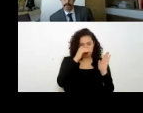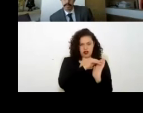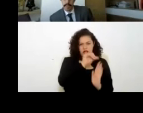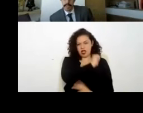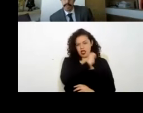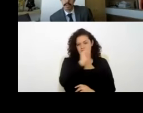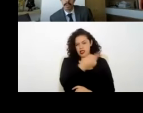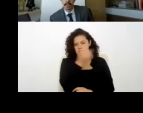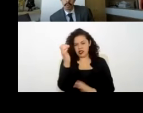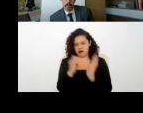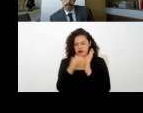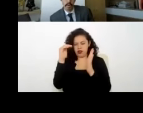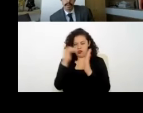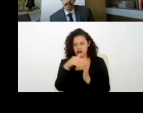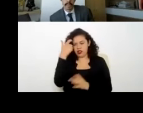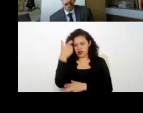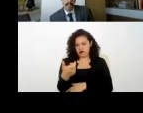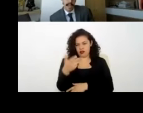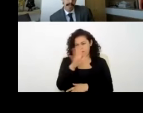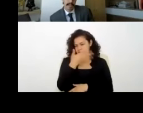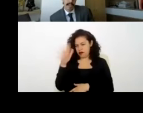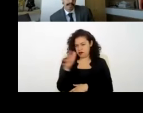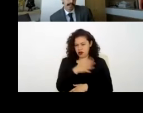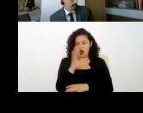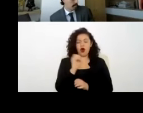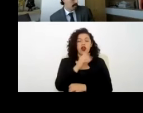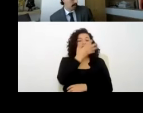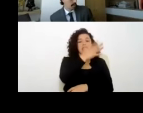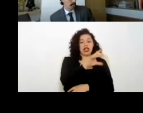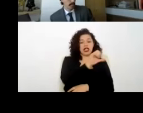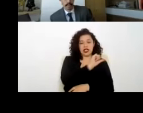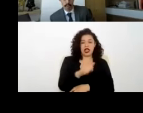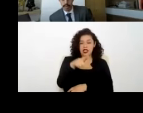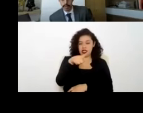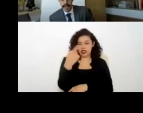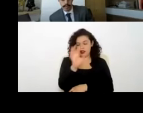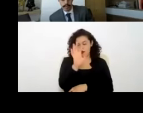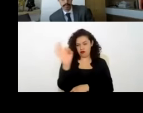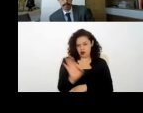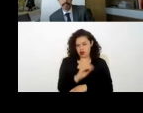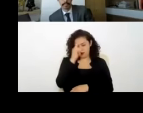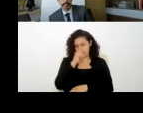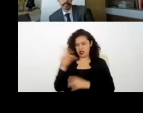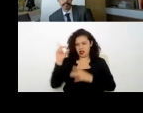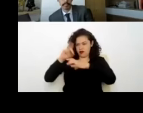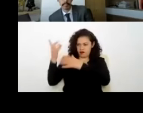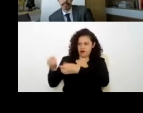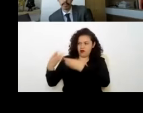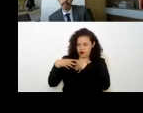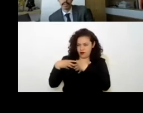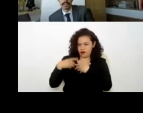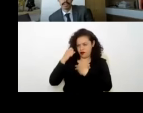pesos aproximadamente, o del 10 al 100% del monto del acto.